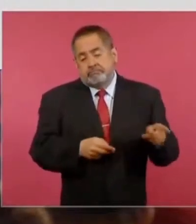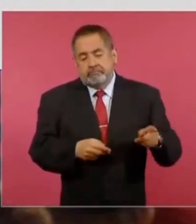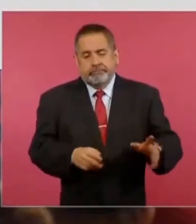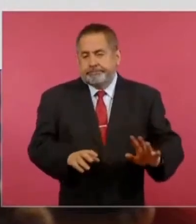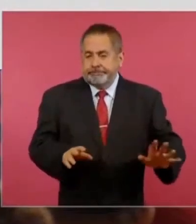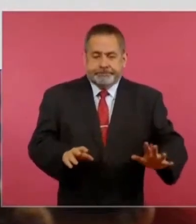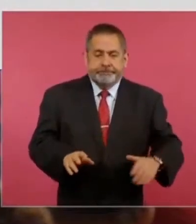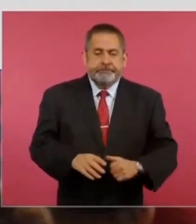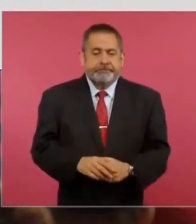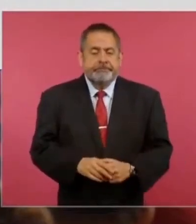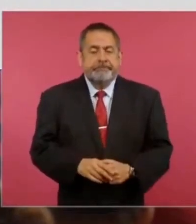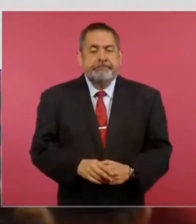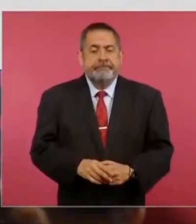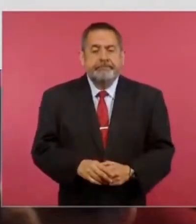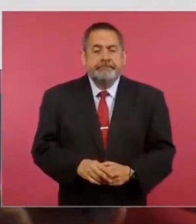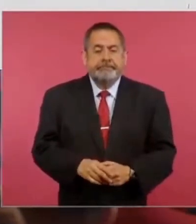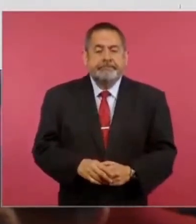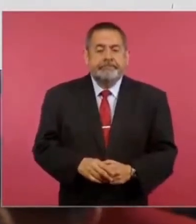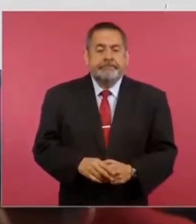Entonces,